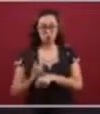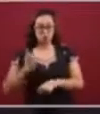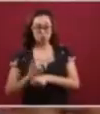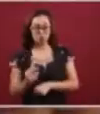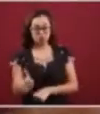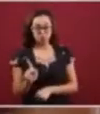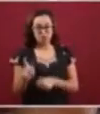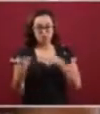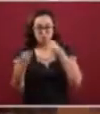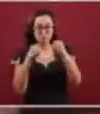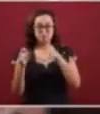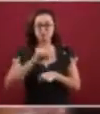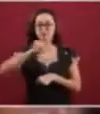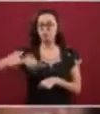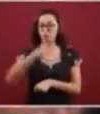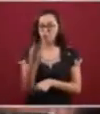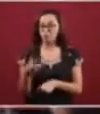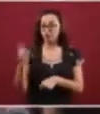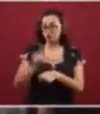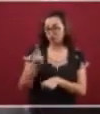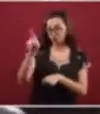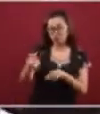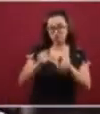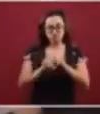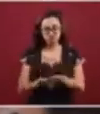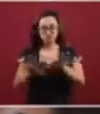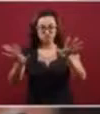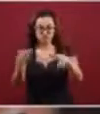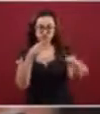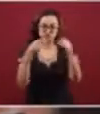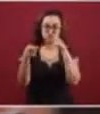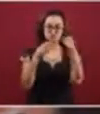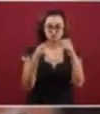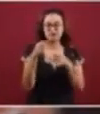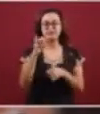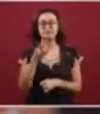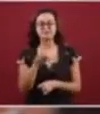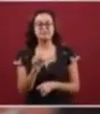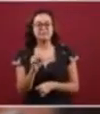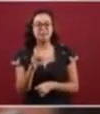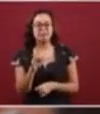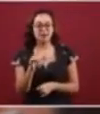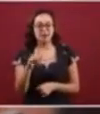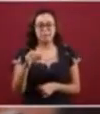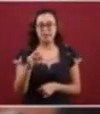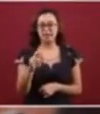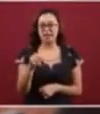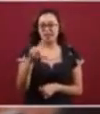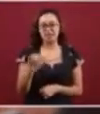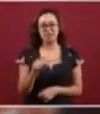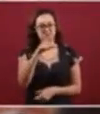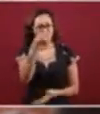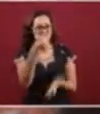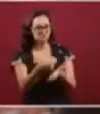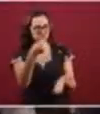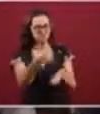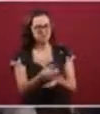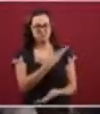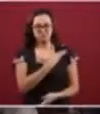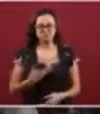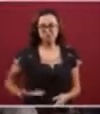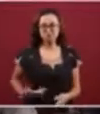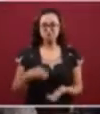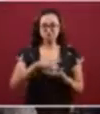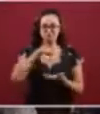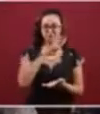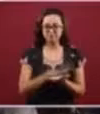periodista. 4 días después, usted difundió la entrevista de Isabel Miranda, exigiendo al presidente que le diera audiencia. El